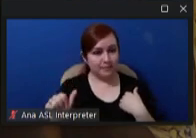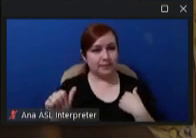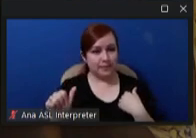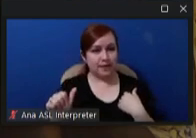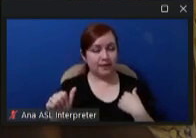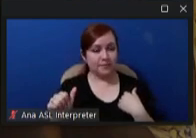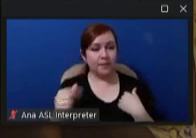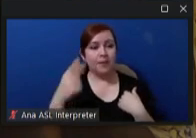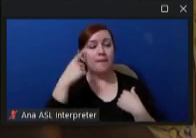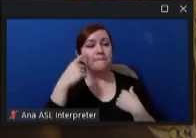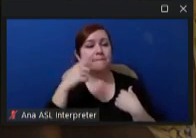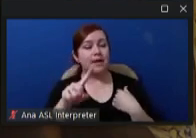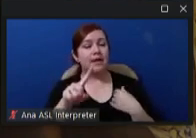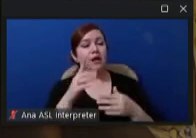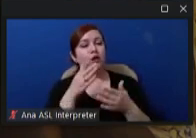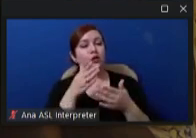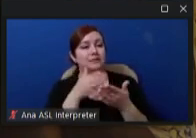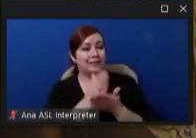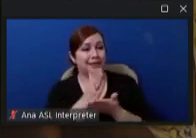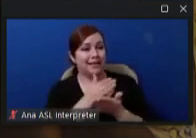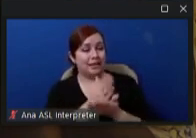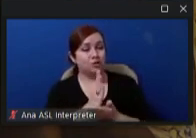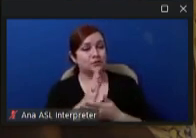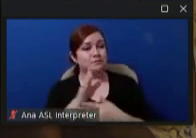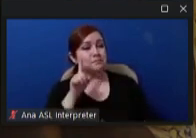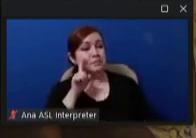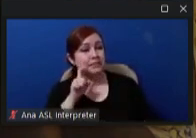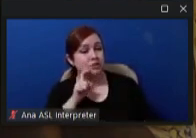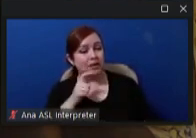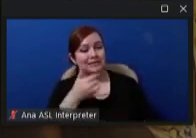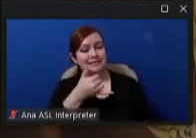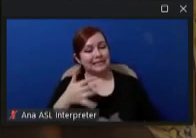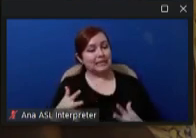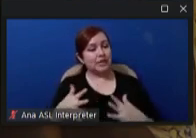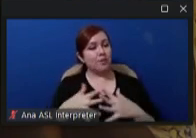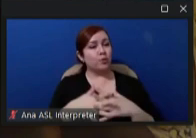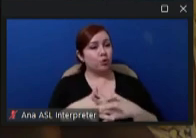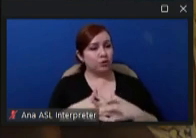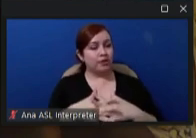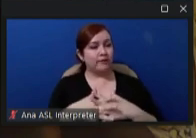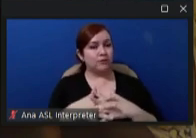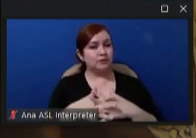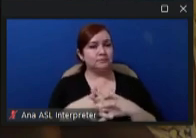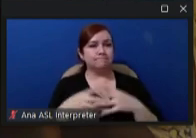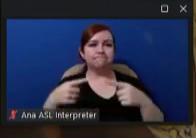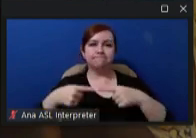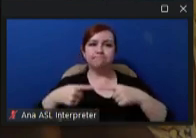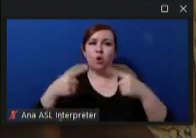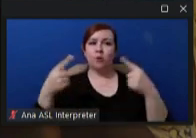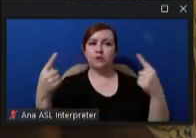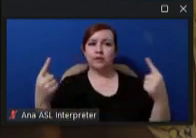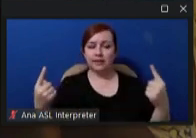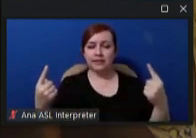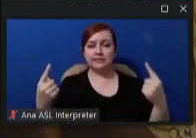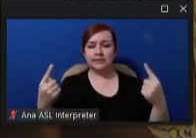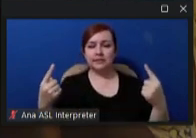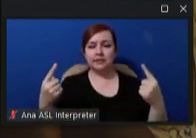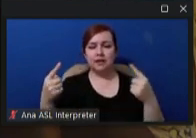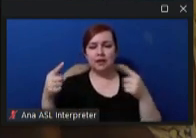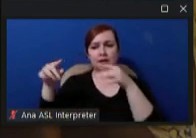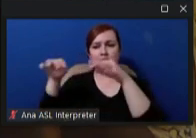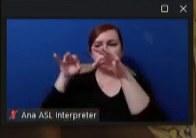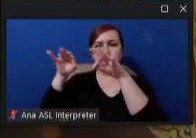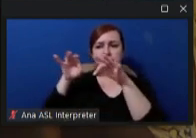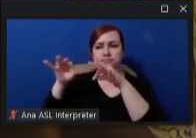para los derechos sobre los derechos sexuales y reproductivos contradicen las directrices del